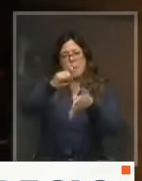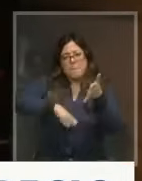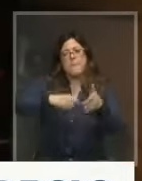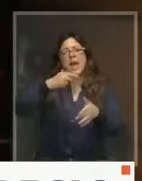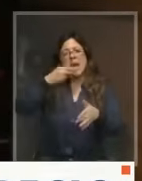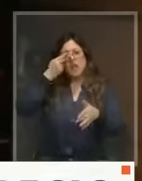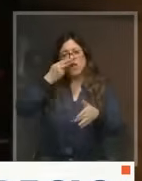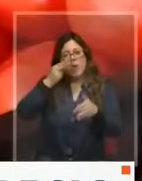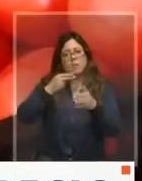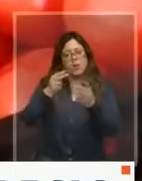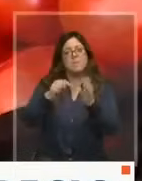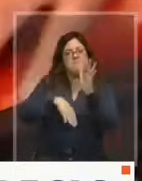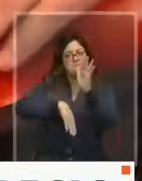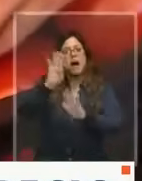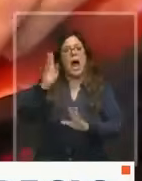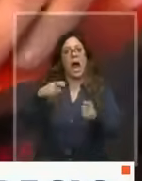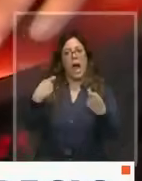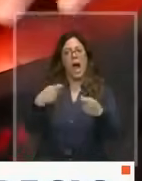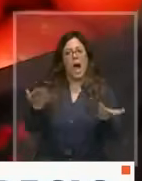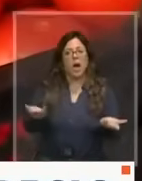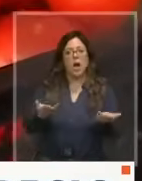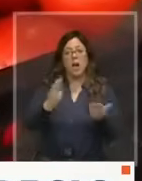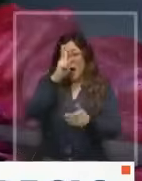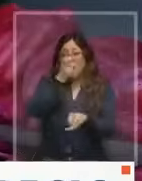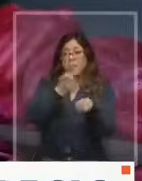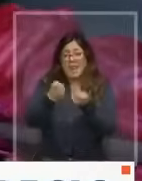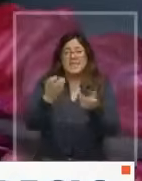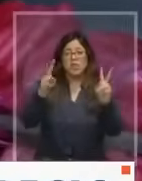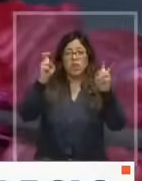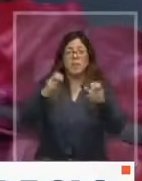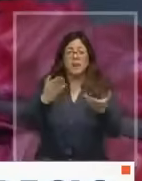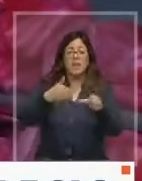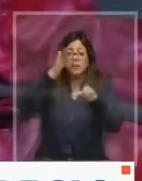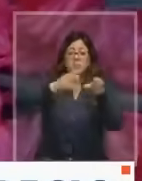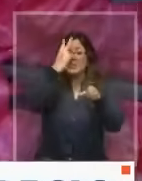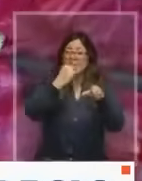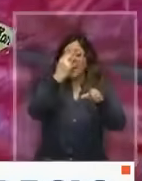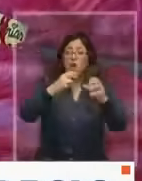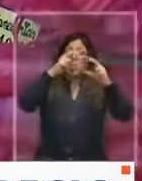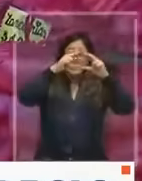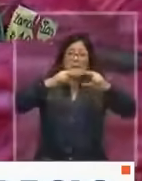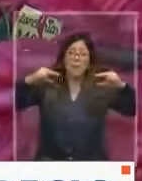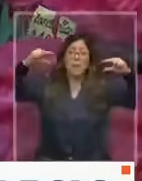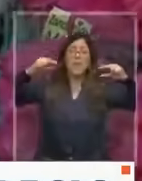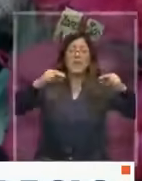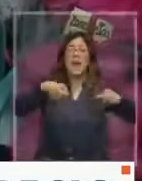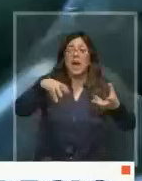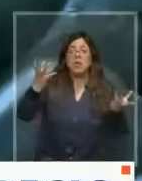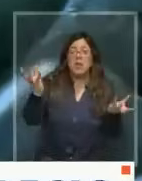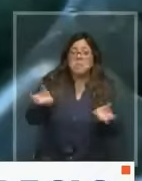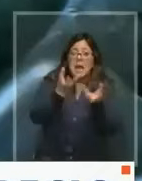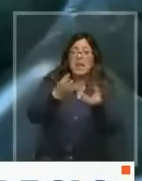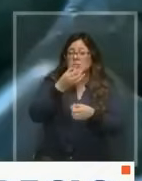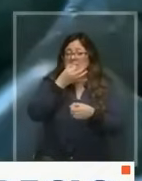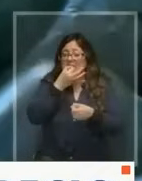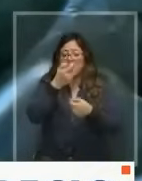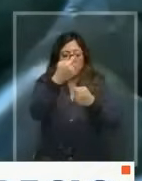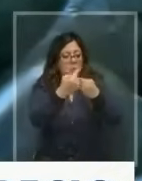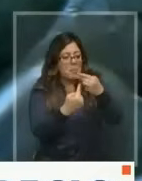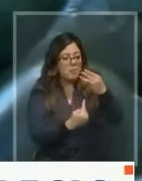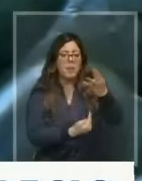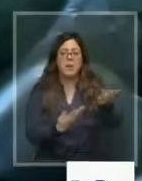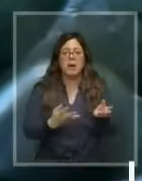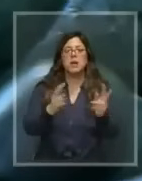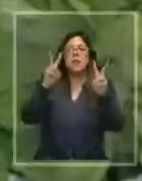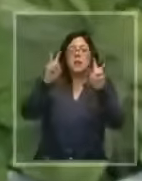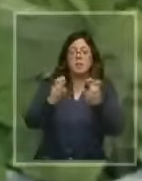más altos que los actuales. Algo similar debería pasar con la cebolla, los zapallos italianos, las lechugas, entre otras hortalizas. Con las